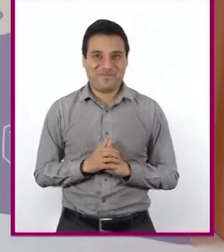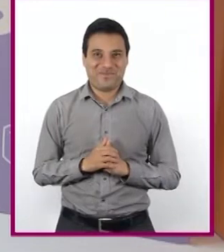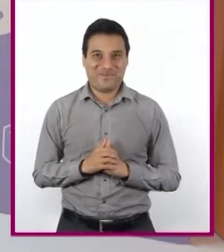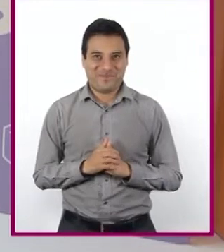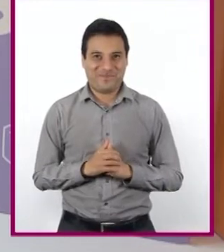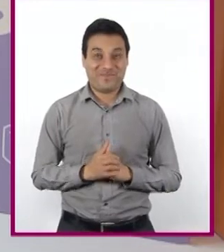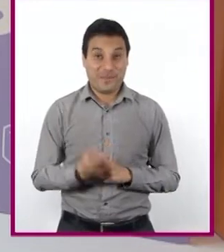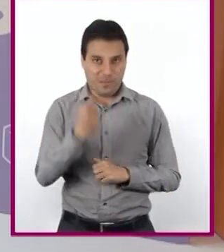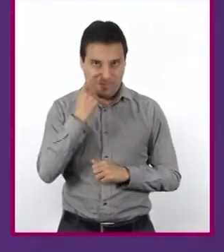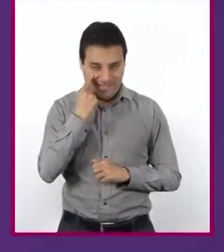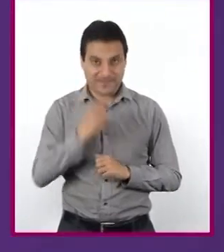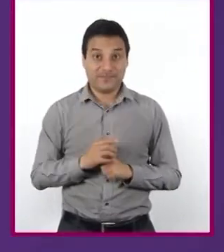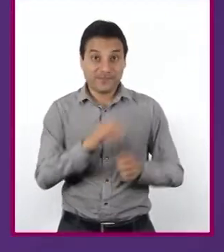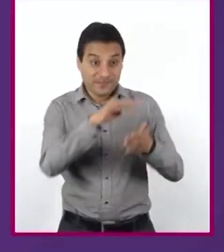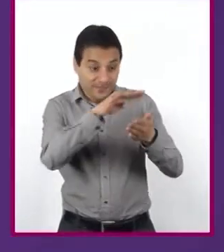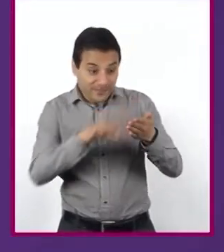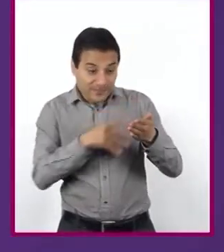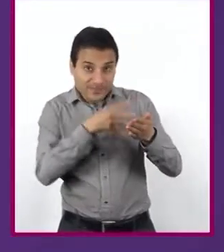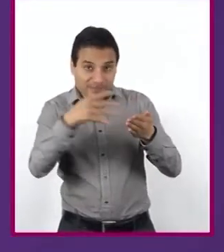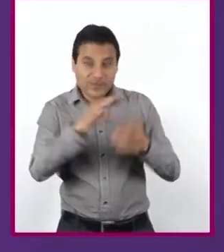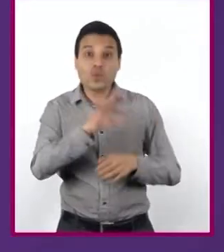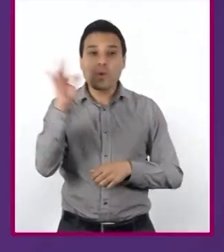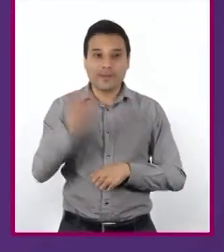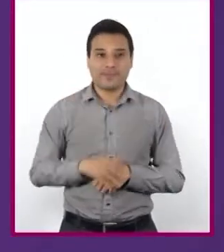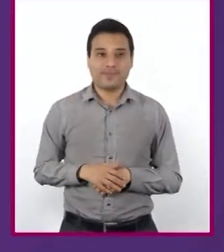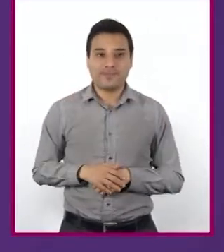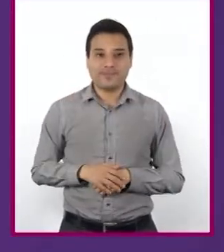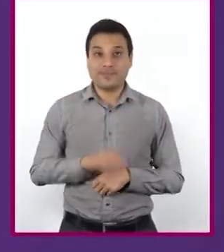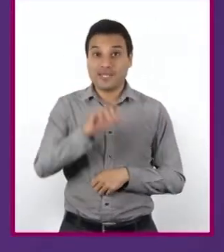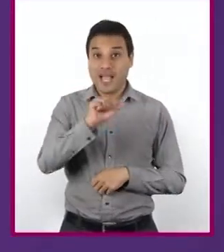los siguientes elementos: azufre,